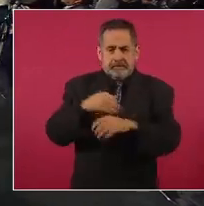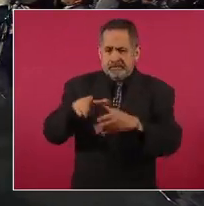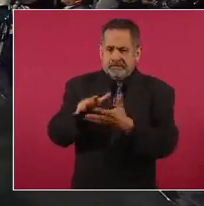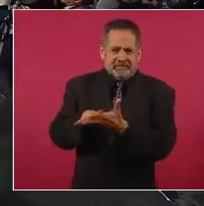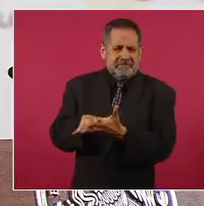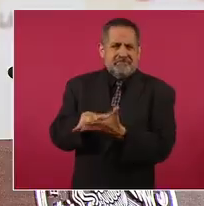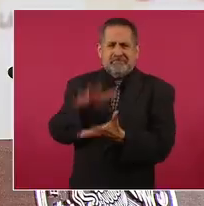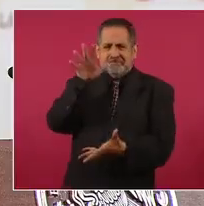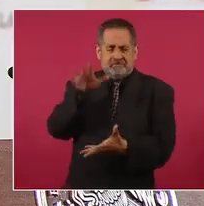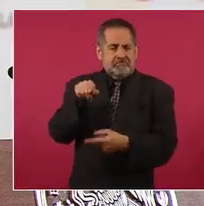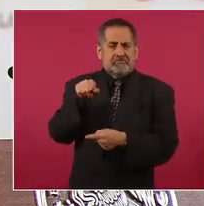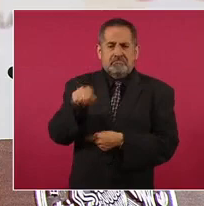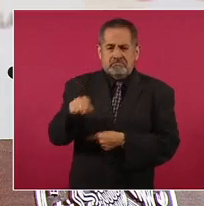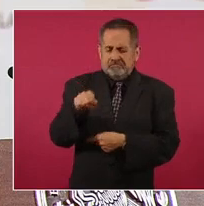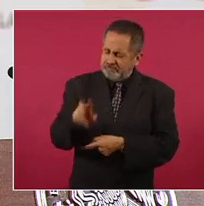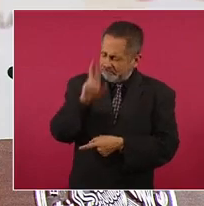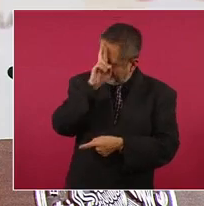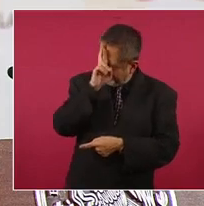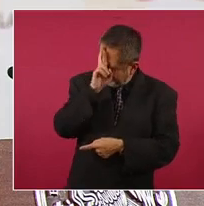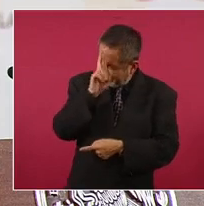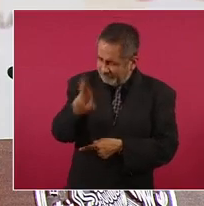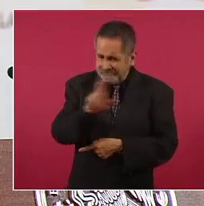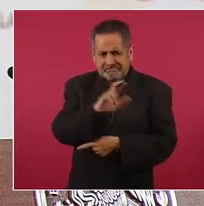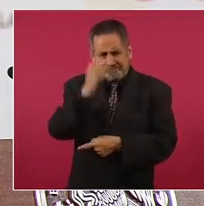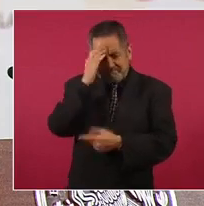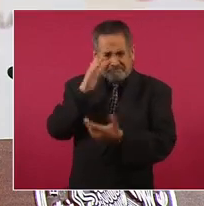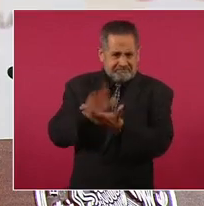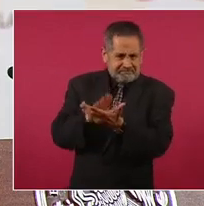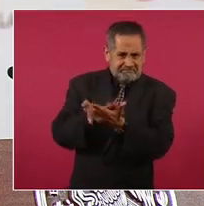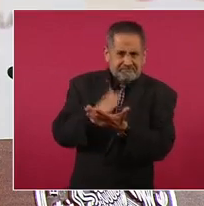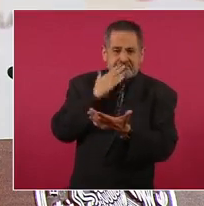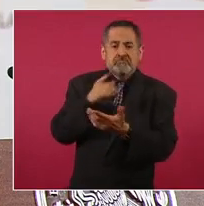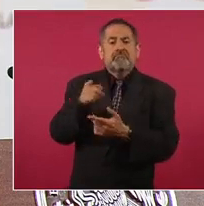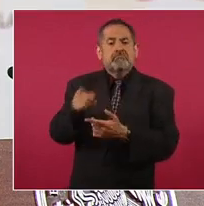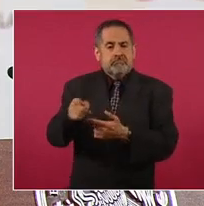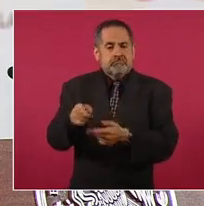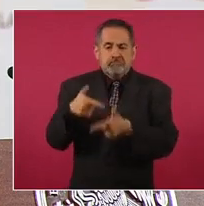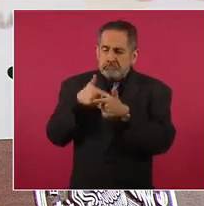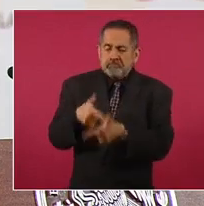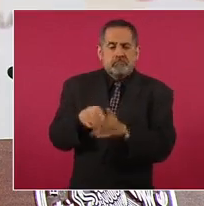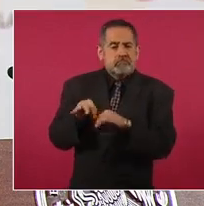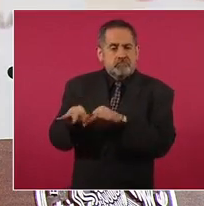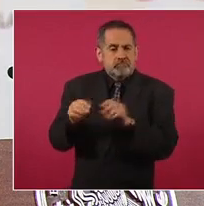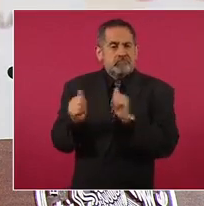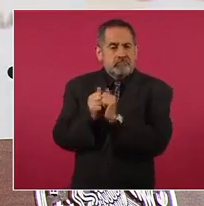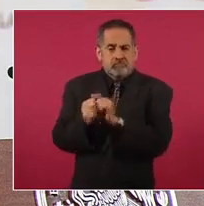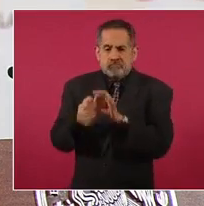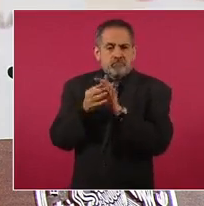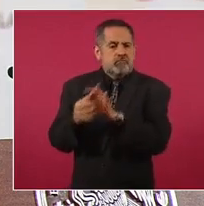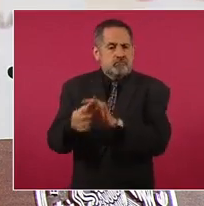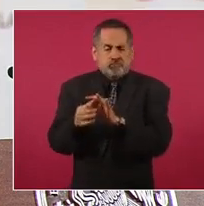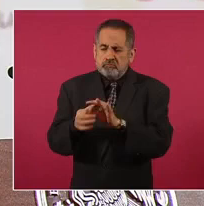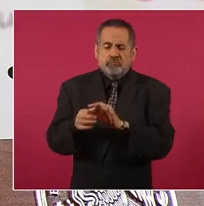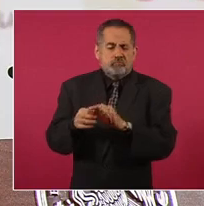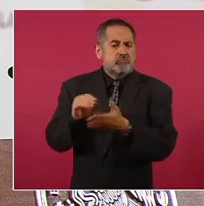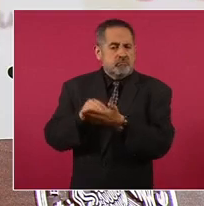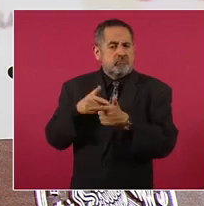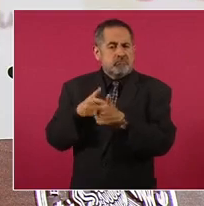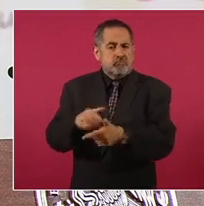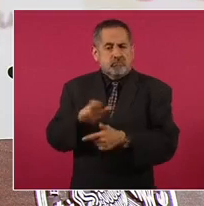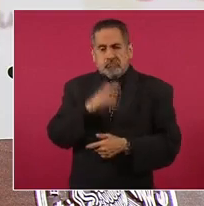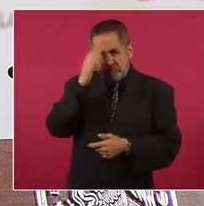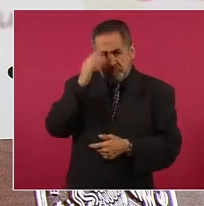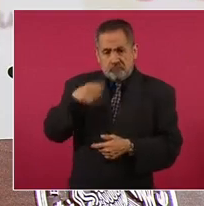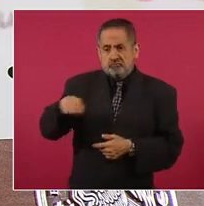mayor del respeto y reconocimiento. Por supuesto que vamos a seguir trabajando con ellos muy de cerca, reconociendo